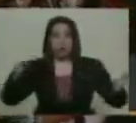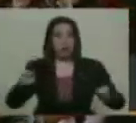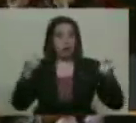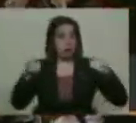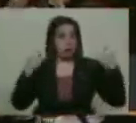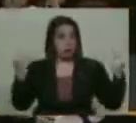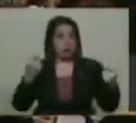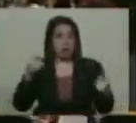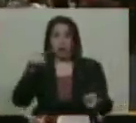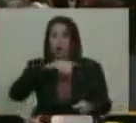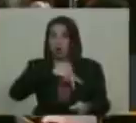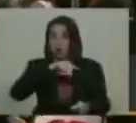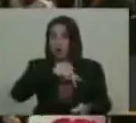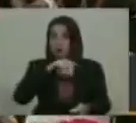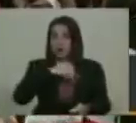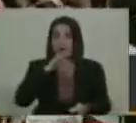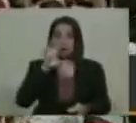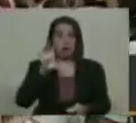carnet de la patria, Blanca.